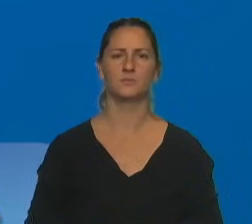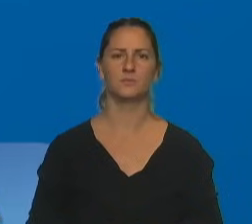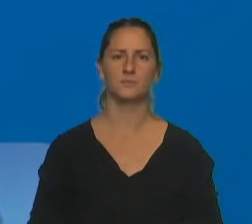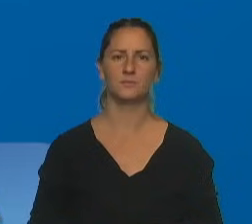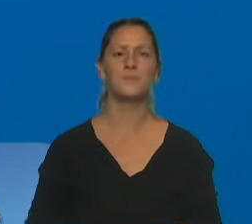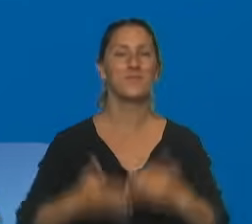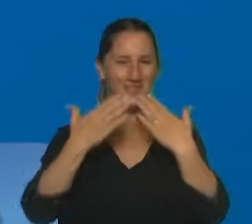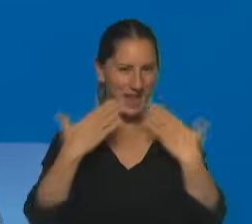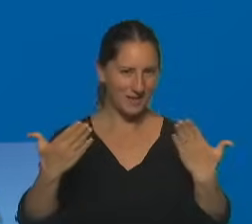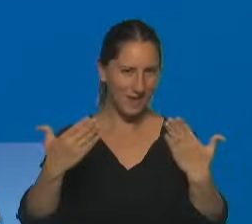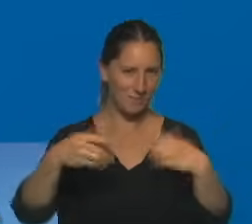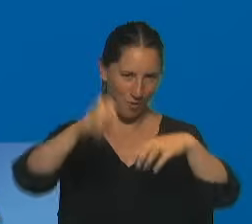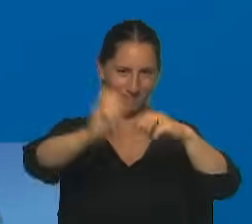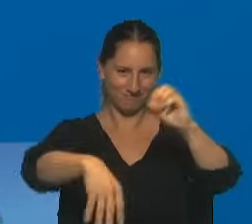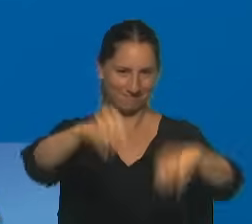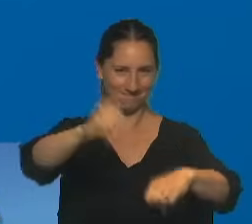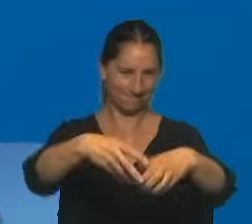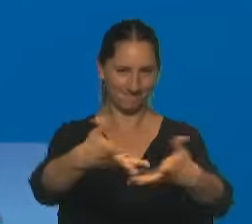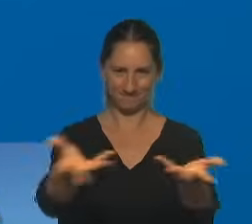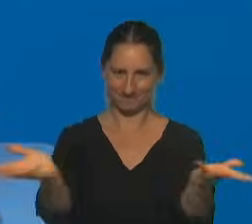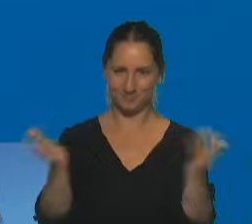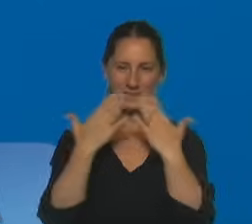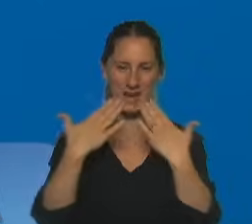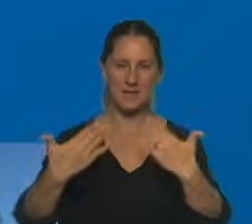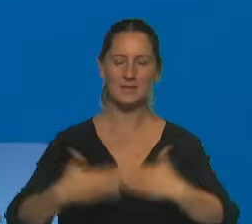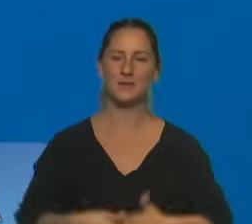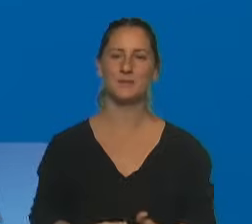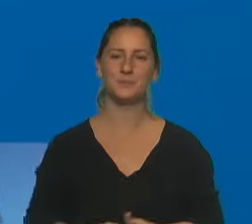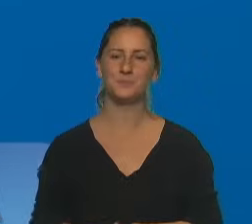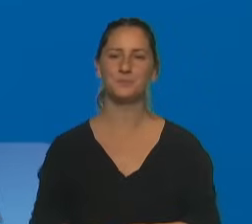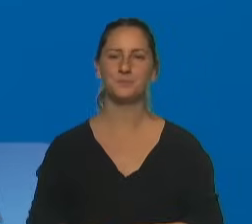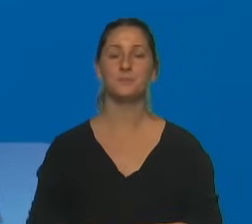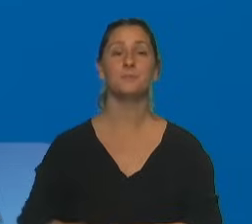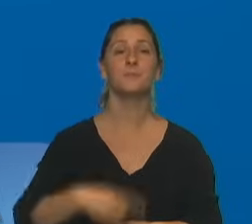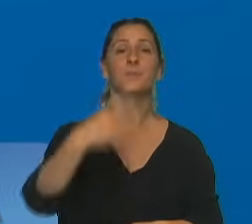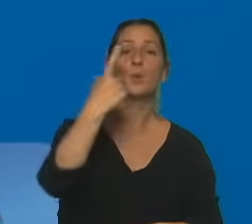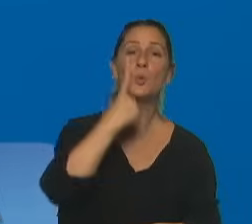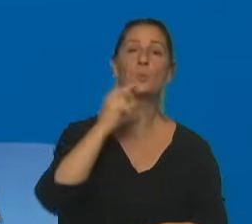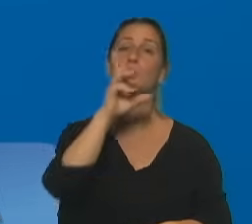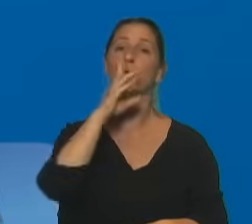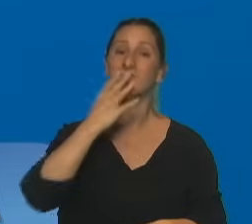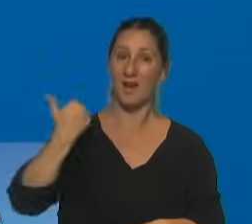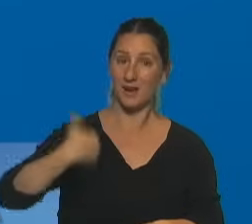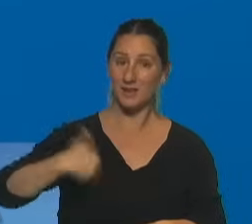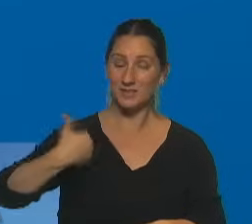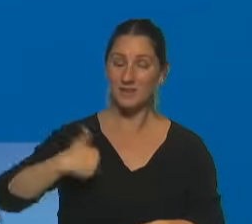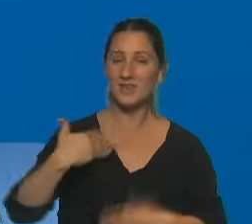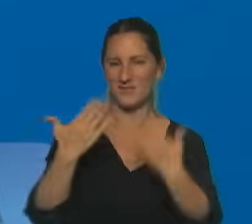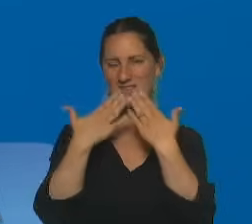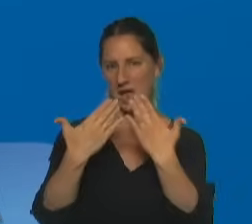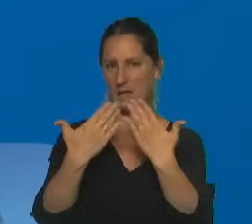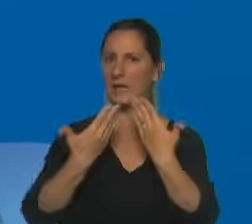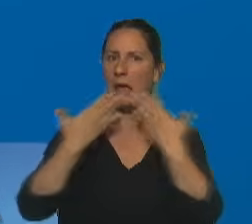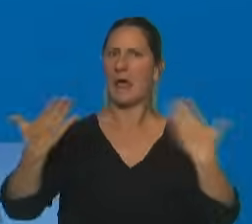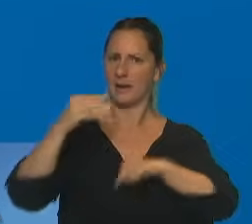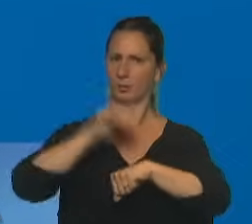Agradecerles estar hoy acá. Agradecer mucho a los argentinos y a las argentinas por el enorme